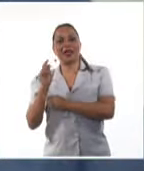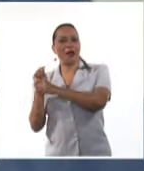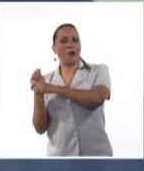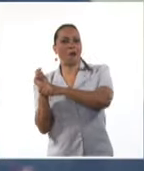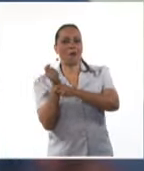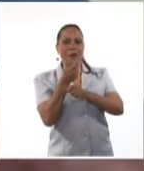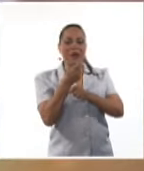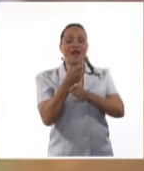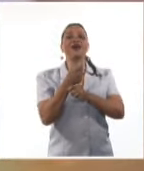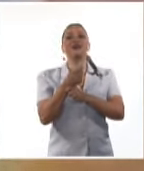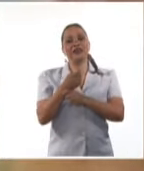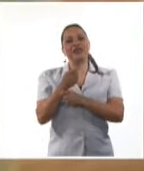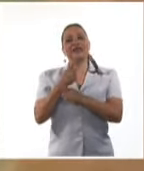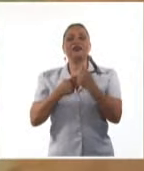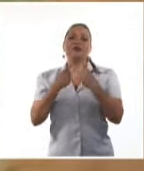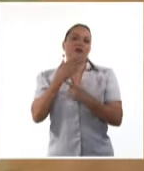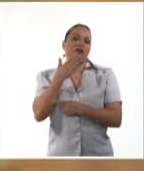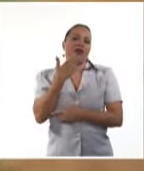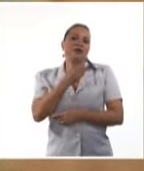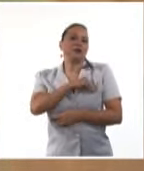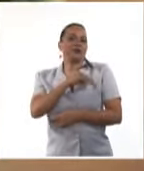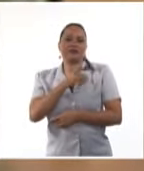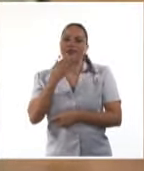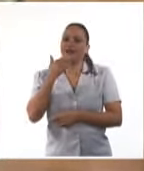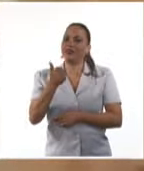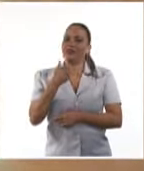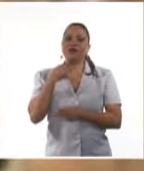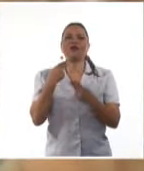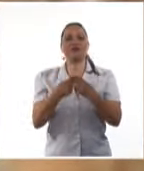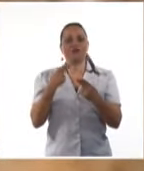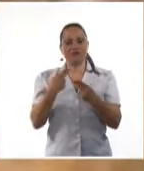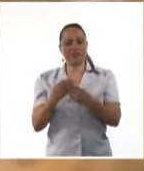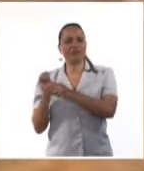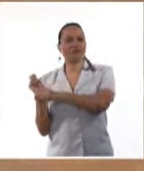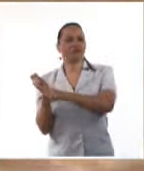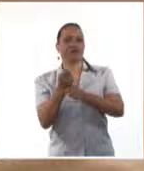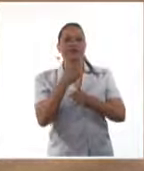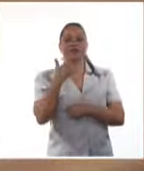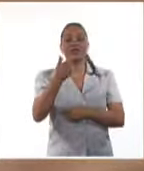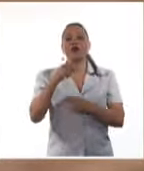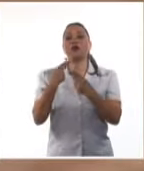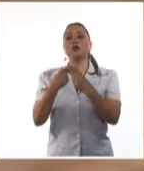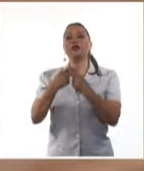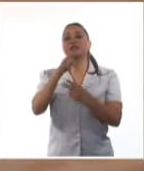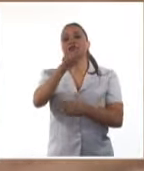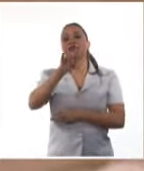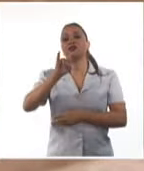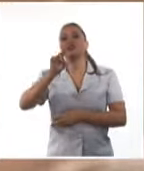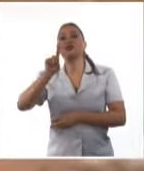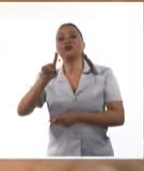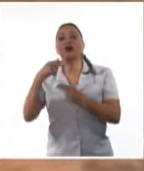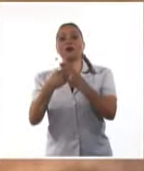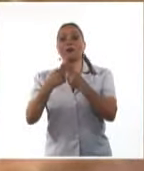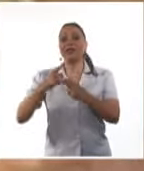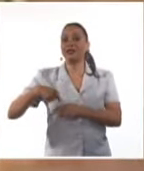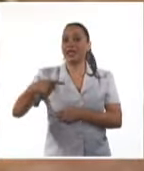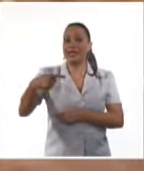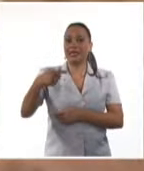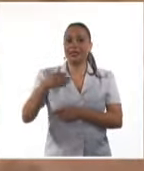mí también esa confianza que yo podía batear. Yo jugué 161 juegos seguidos.